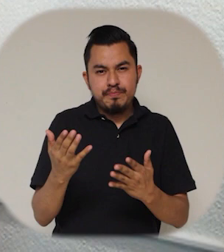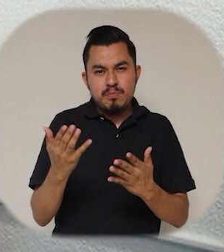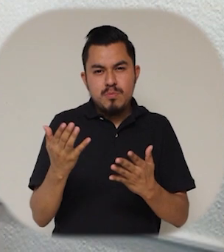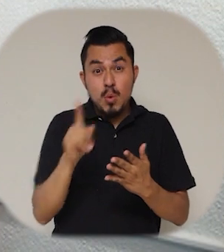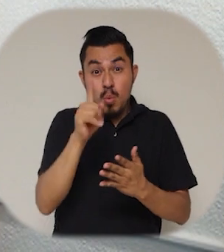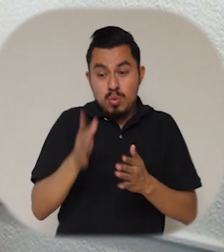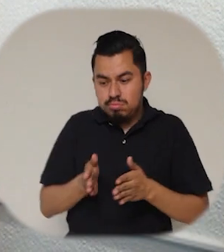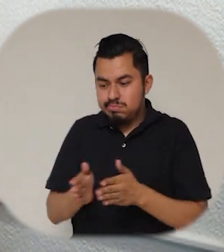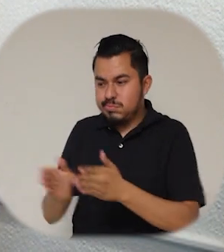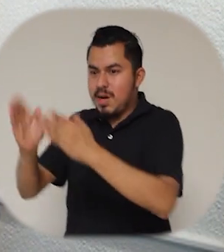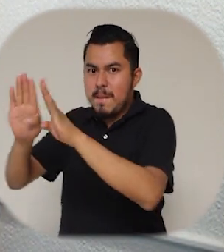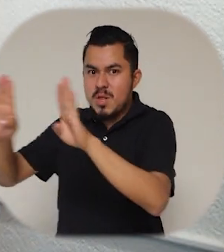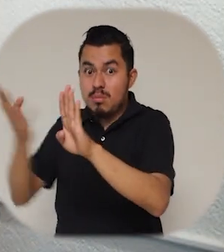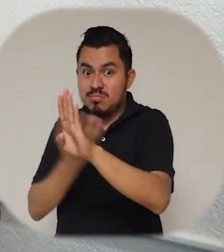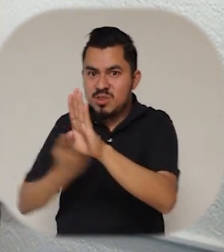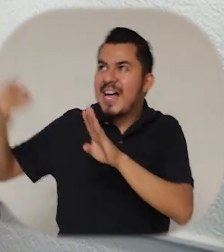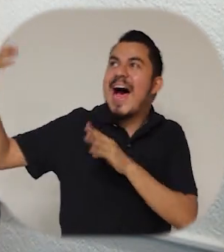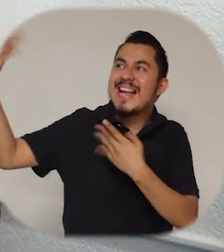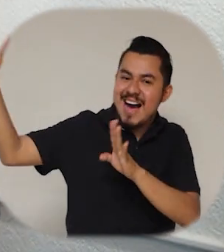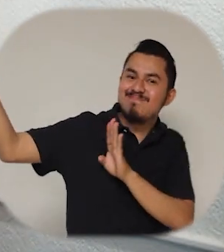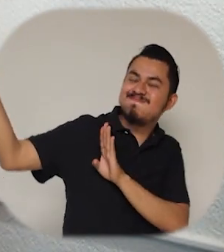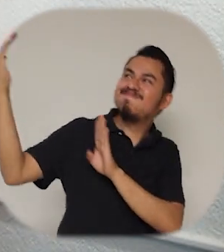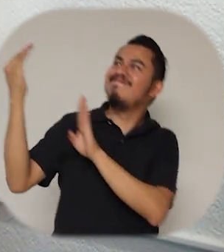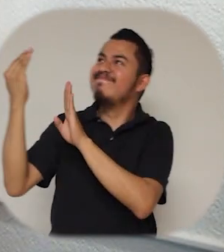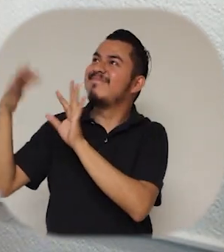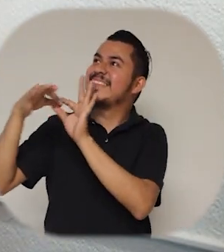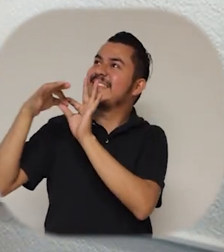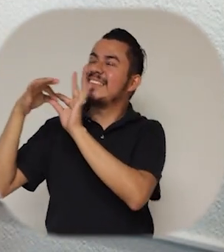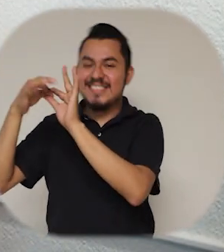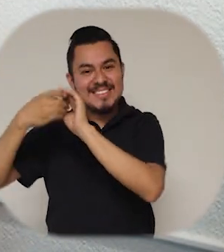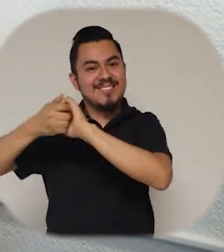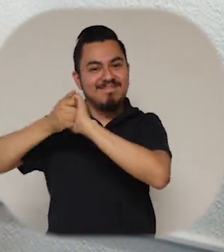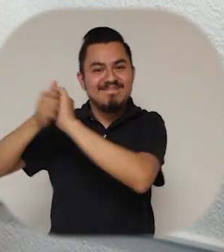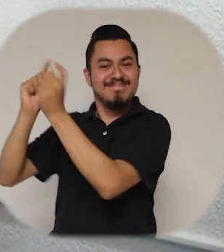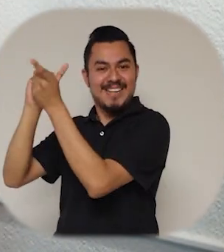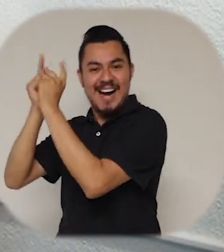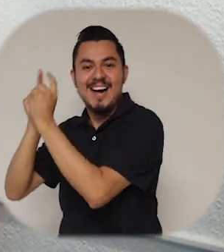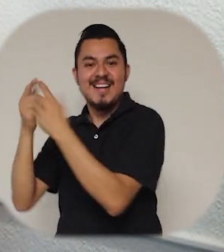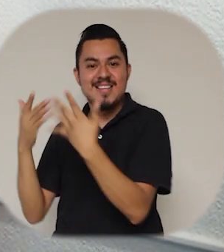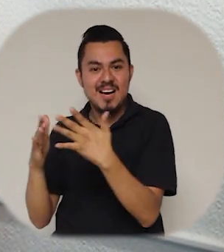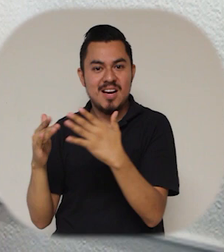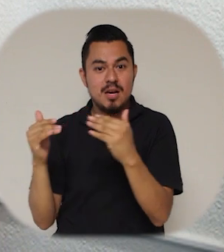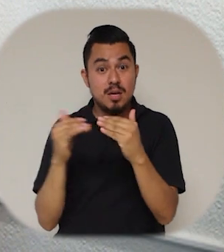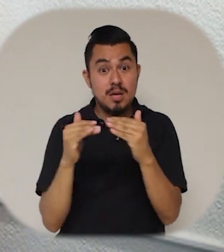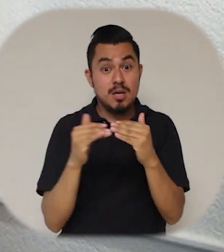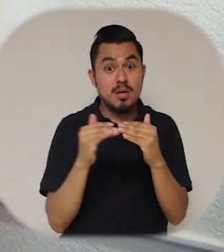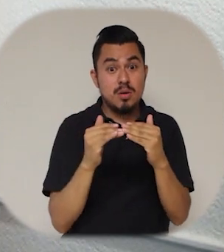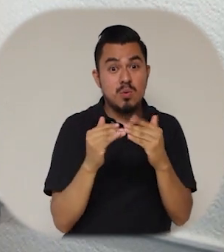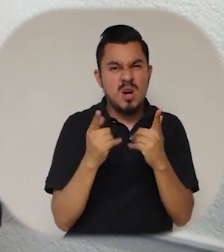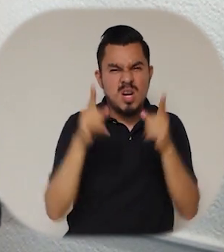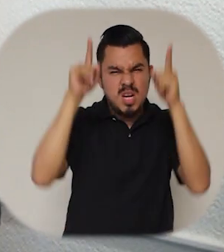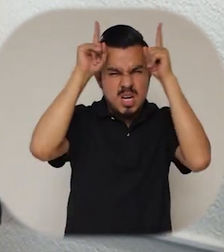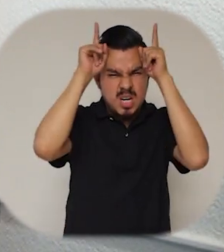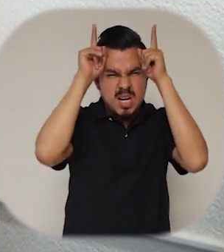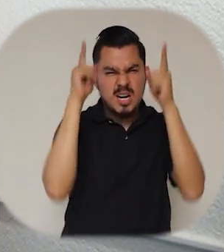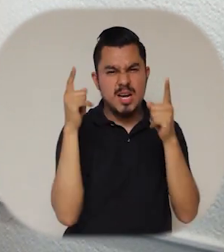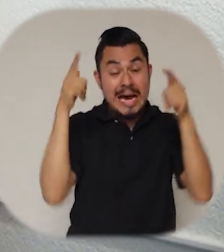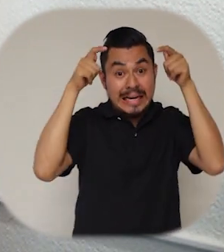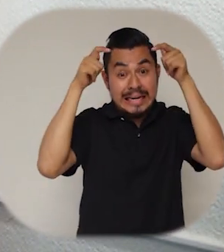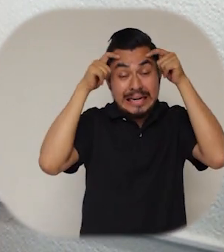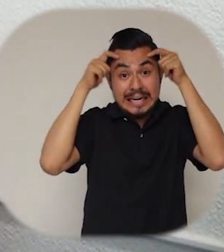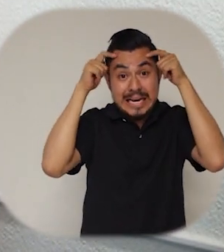Así que el Cristo es el verdadero rey, sacerdote y profeta, y también es aquel que como rey vence a Satanás, que